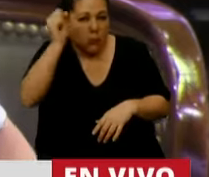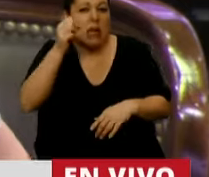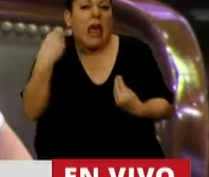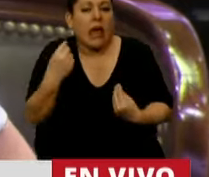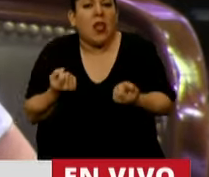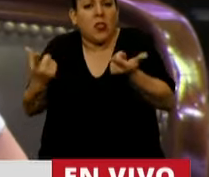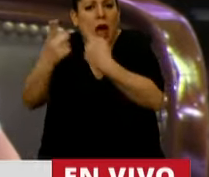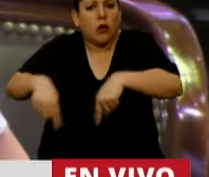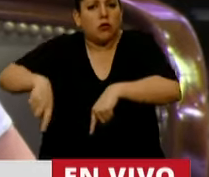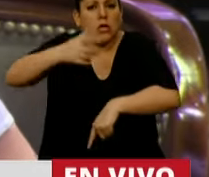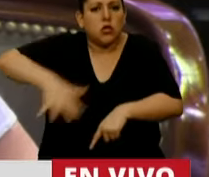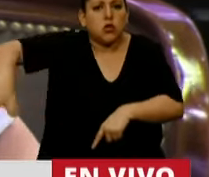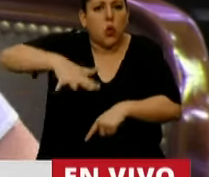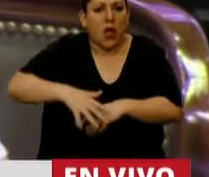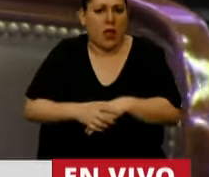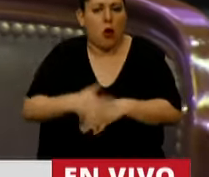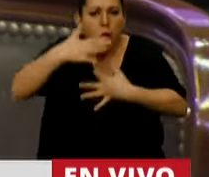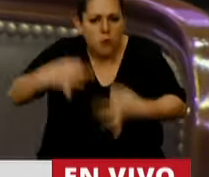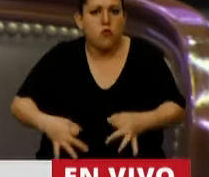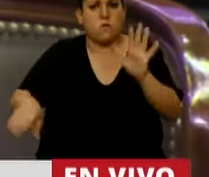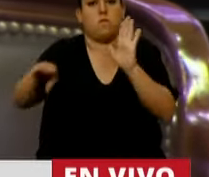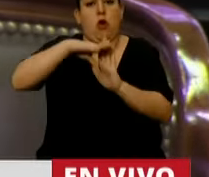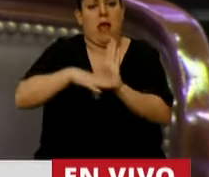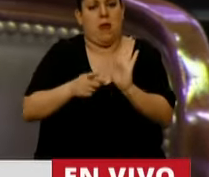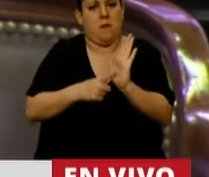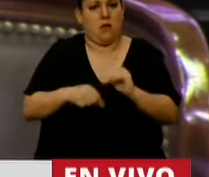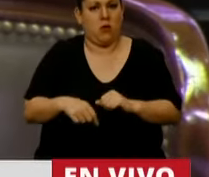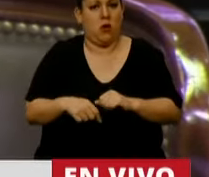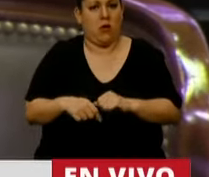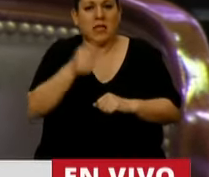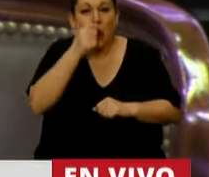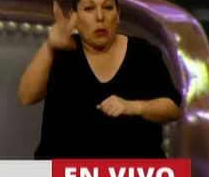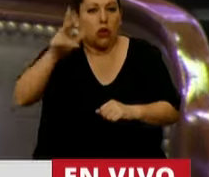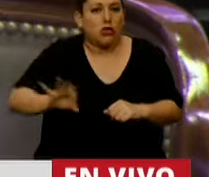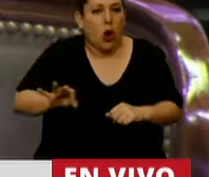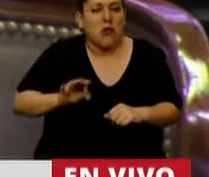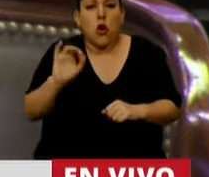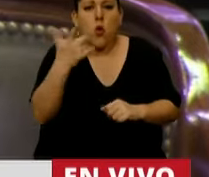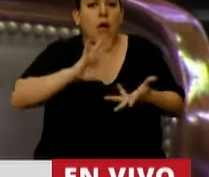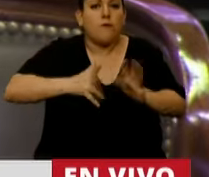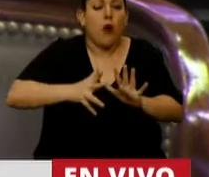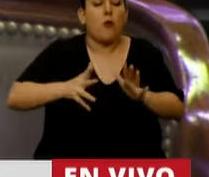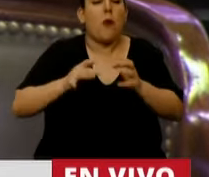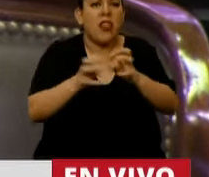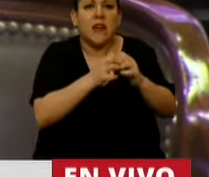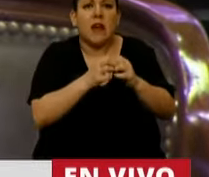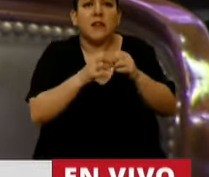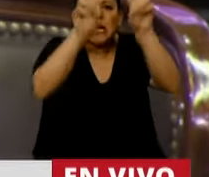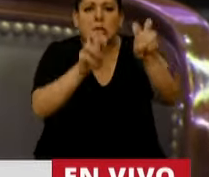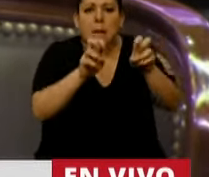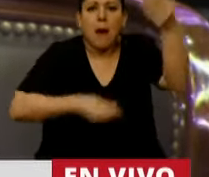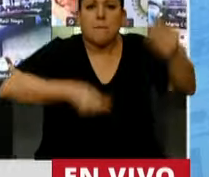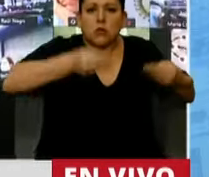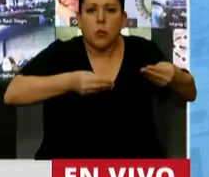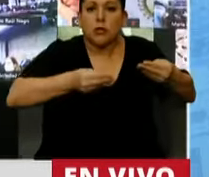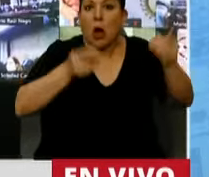Sin reglas no va. Somos hace 28 años que no tenemos una modalidad para debatir la ley de leyes. En eso somos poderosos,